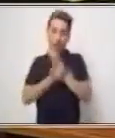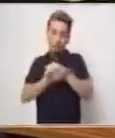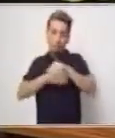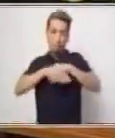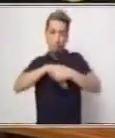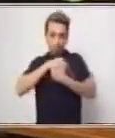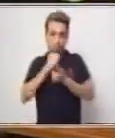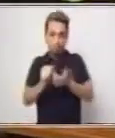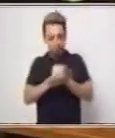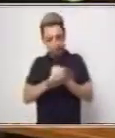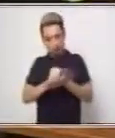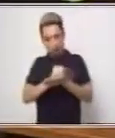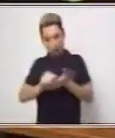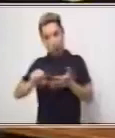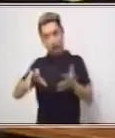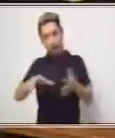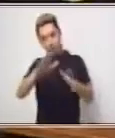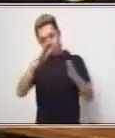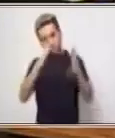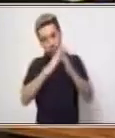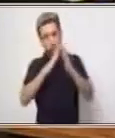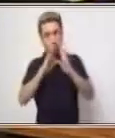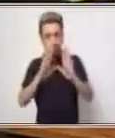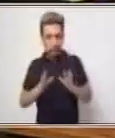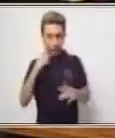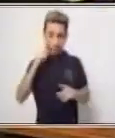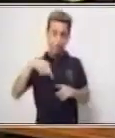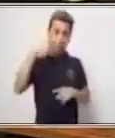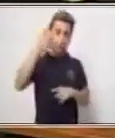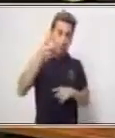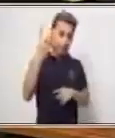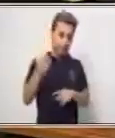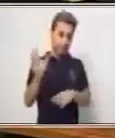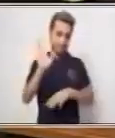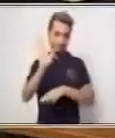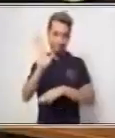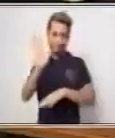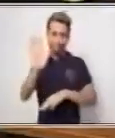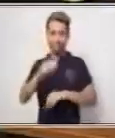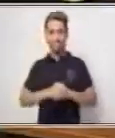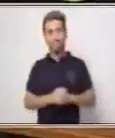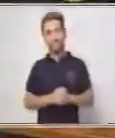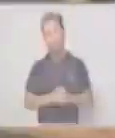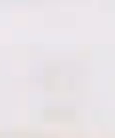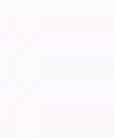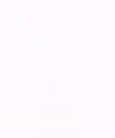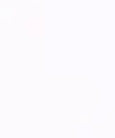con jabón. Quédate en casa. Será hasta una nueva oportunidad. Adiós.